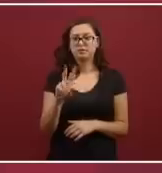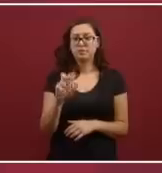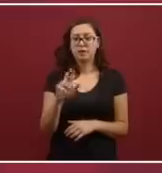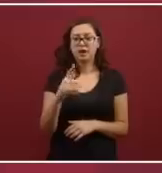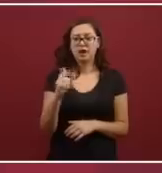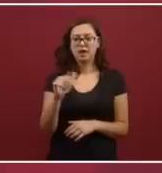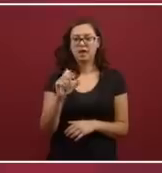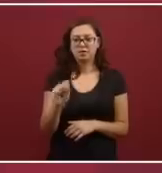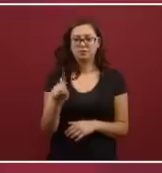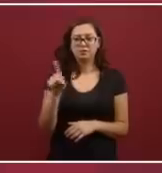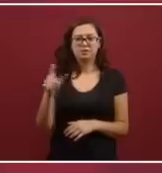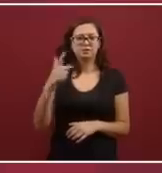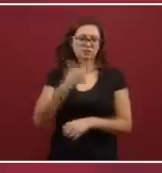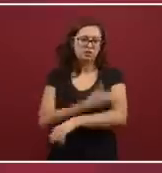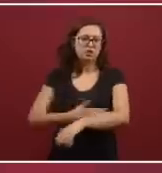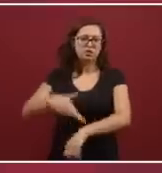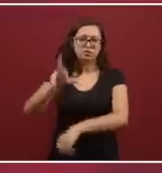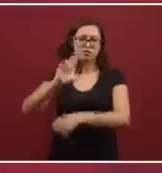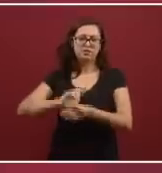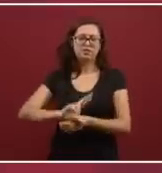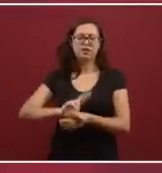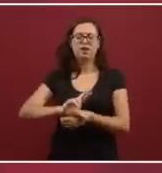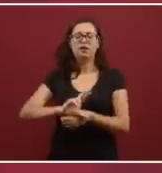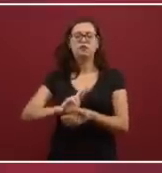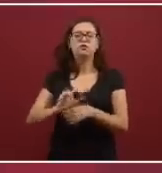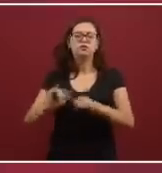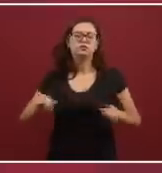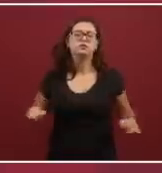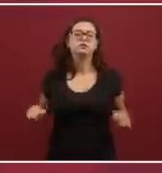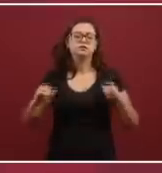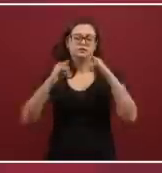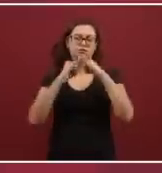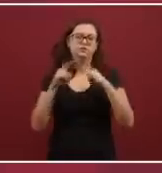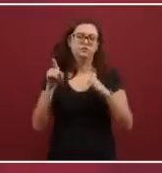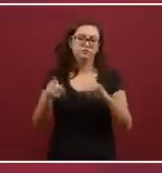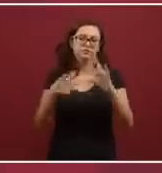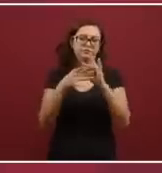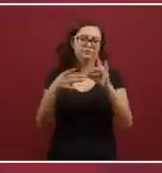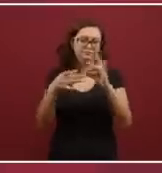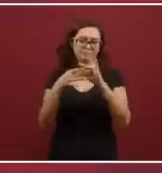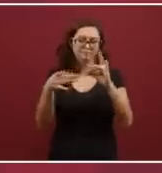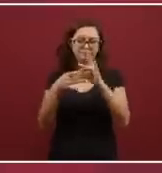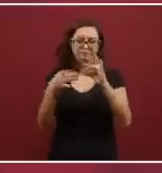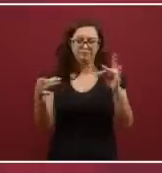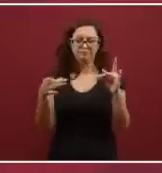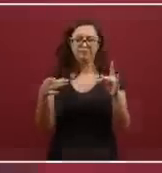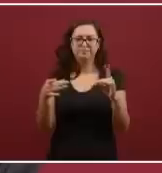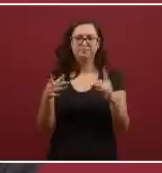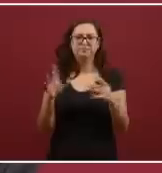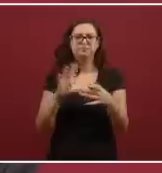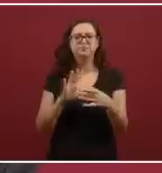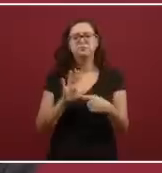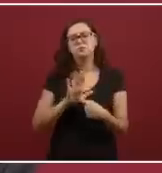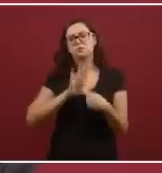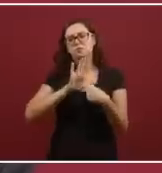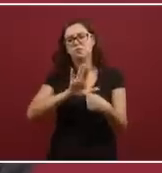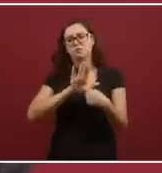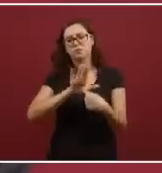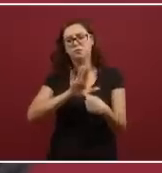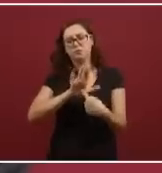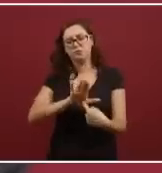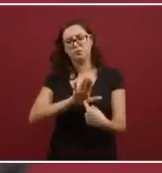coordinador del Instituto para Devolverle al Pueblo lo Robado. Ricardo nos va a hacer una exposición